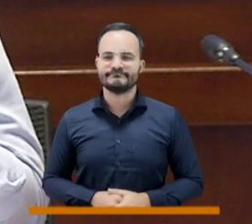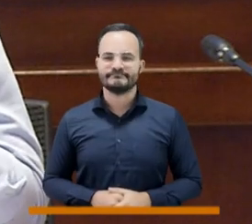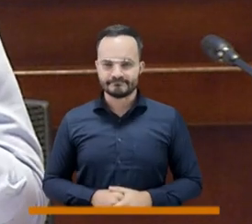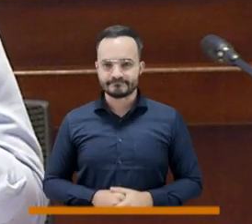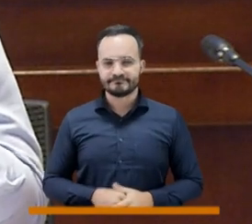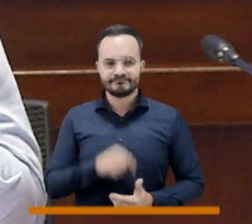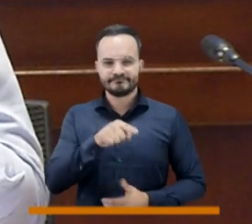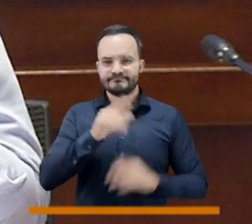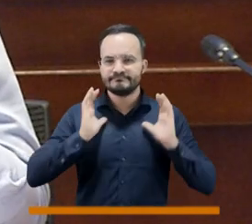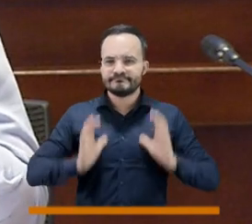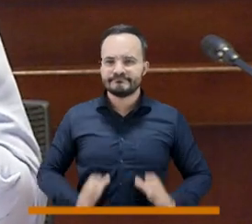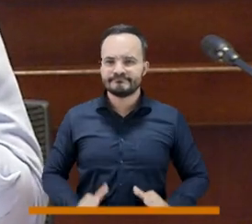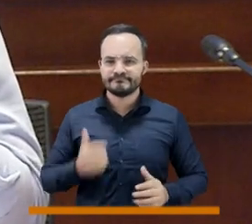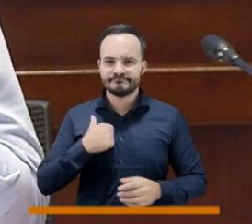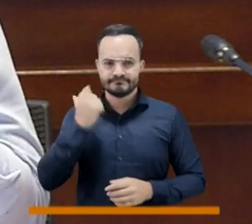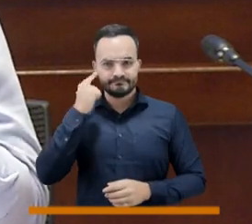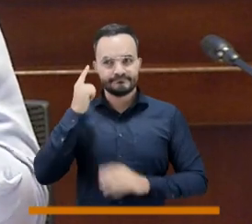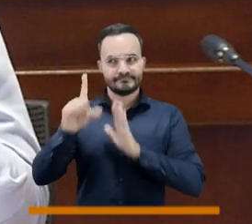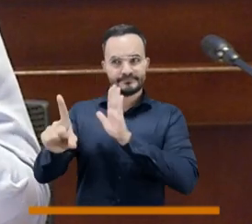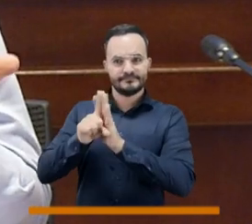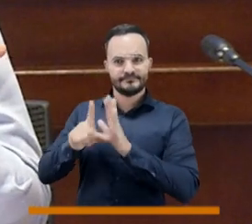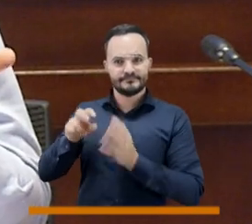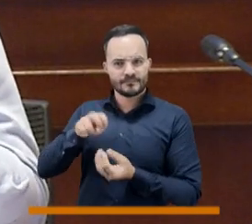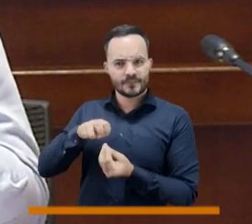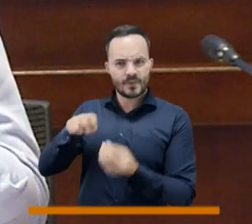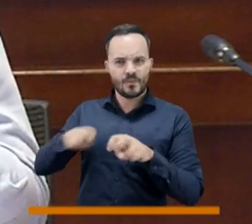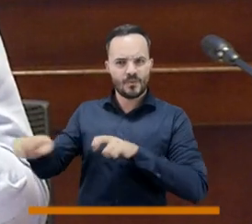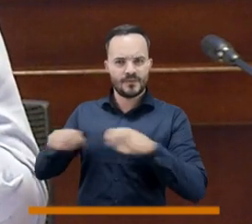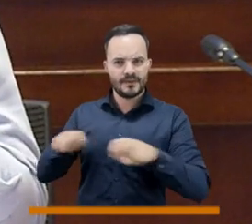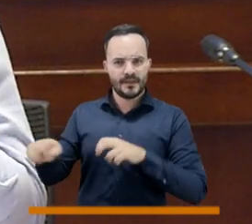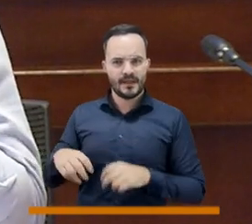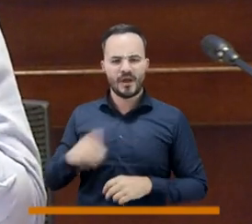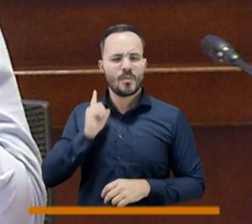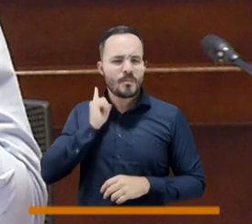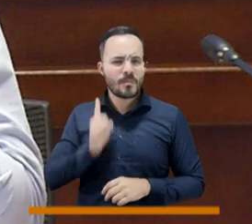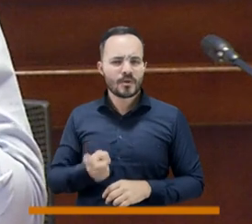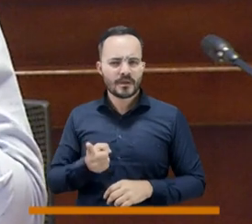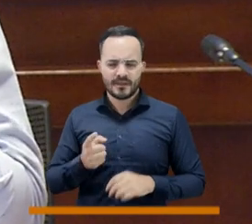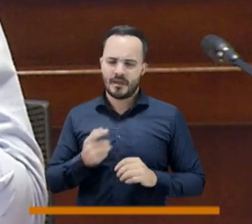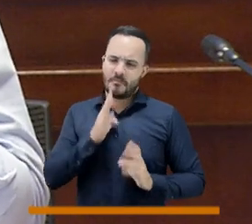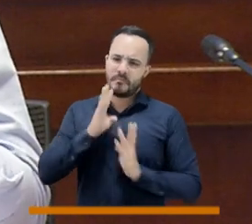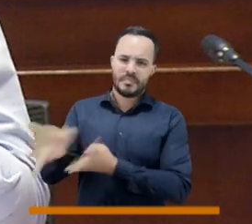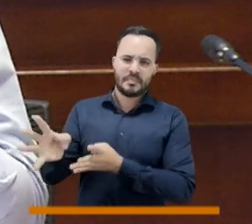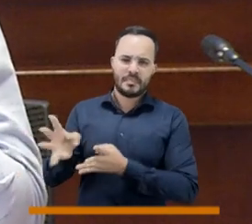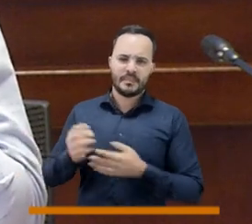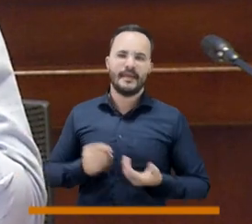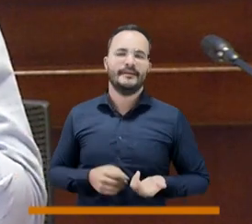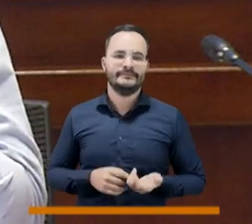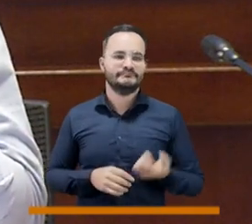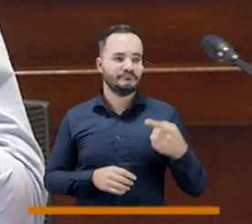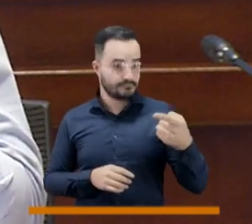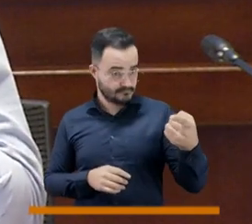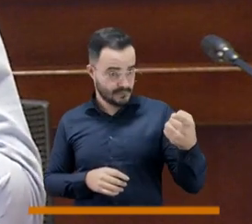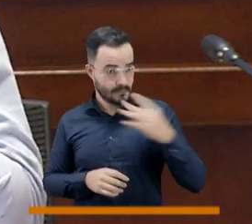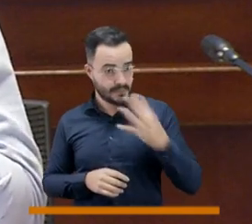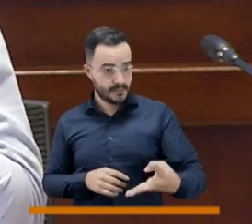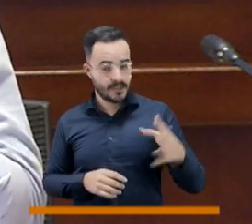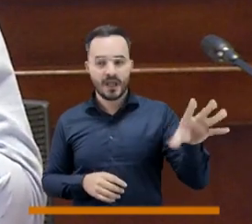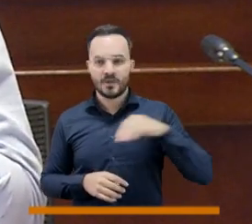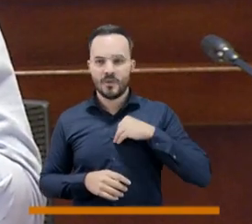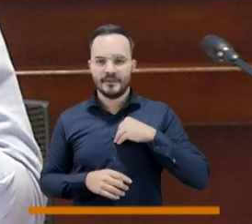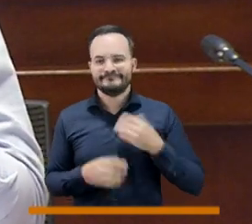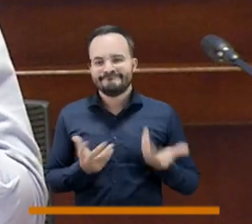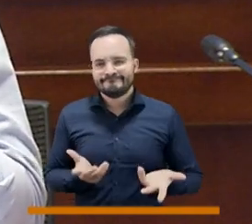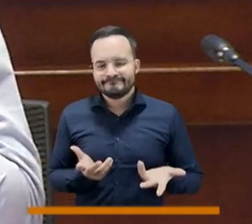viola la ley de movilidad porque el otro lo hace. Y entonces ahí es donde la sanción social sí se vuelve un